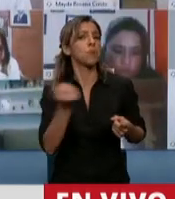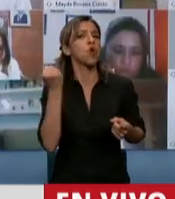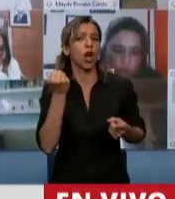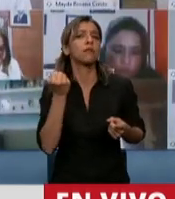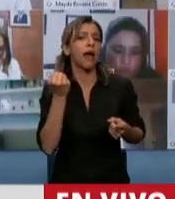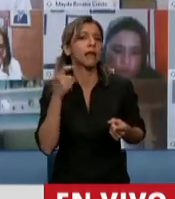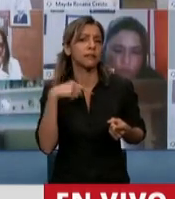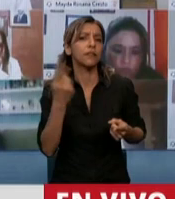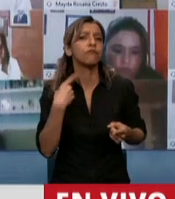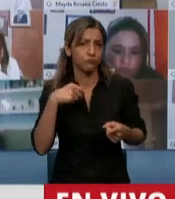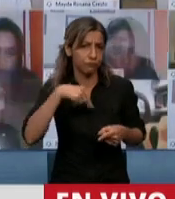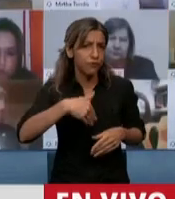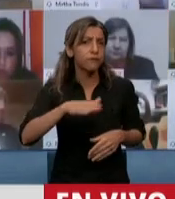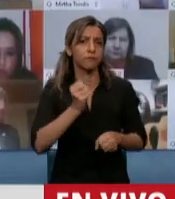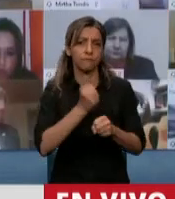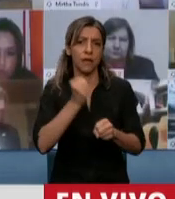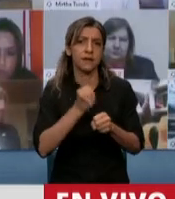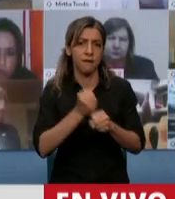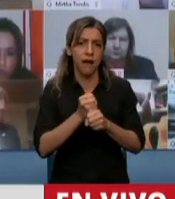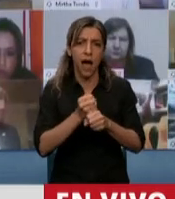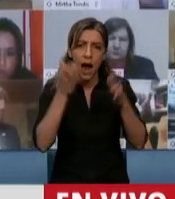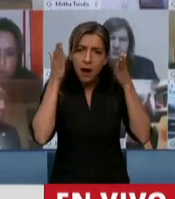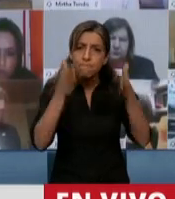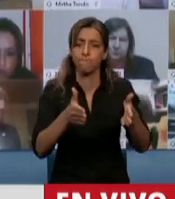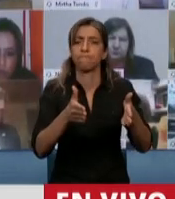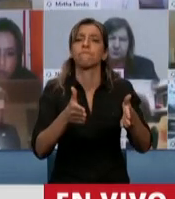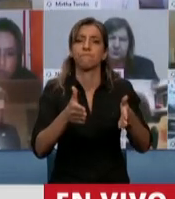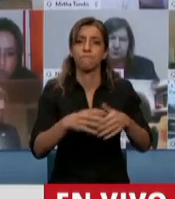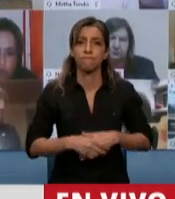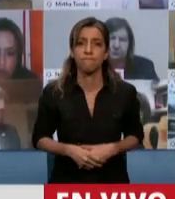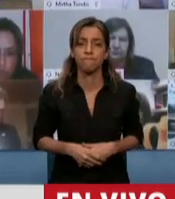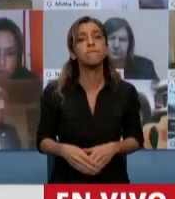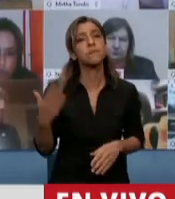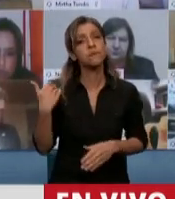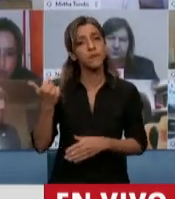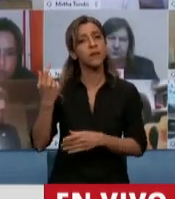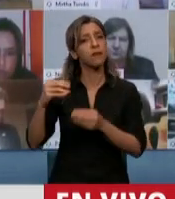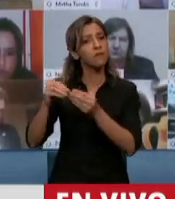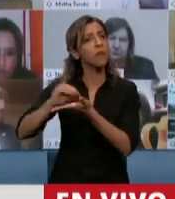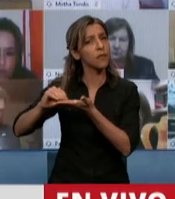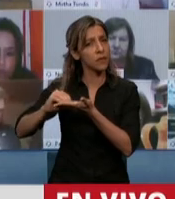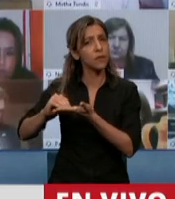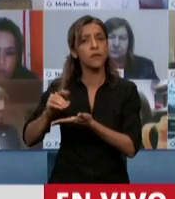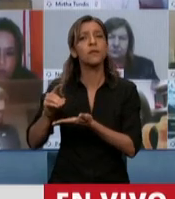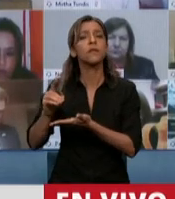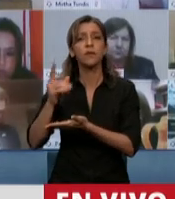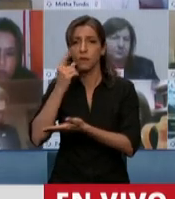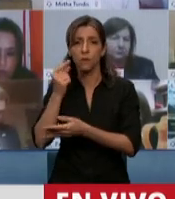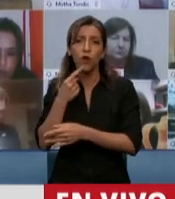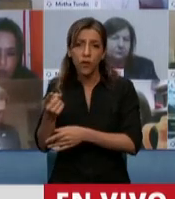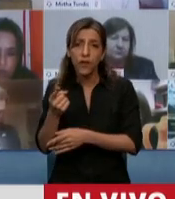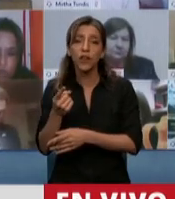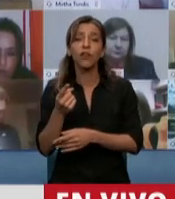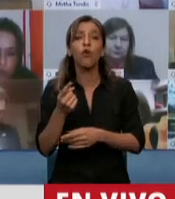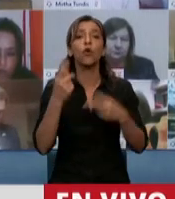veces que sea necesario. Pero también, como recién dijo un diputado, necesitamos turistas que estén sanos. Diputada,